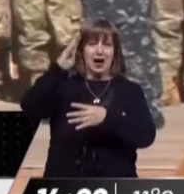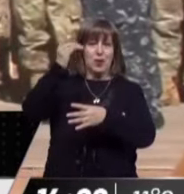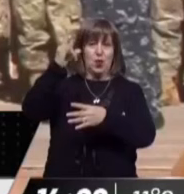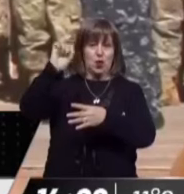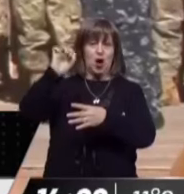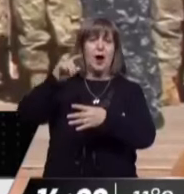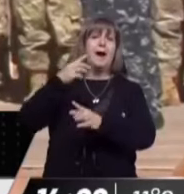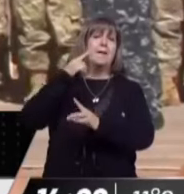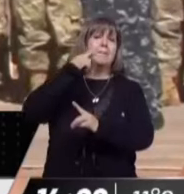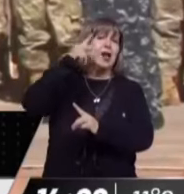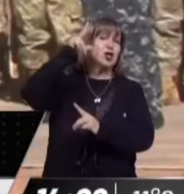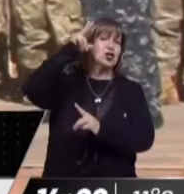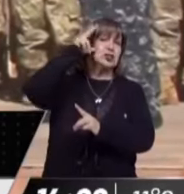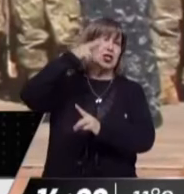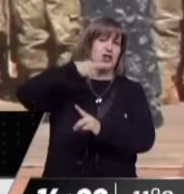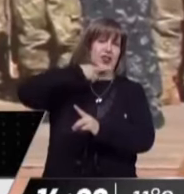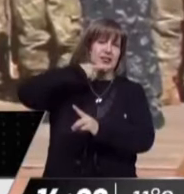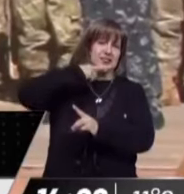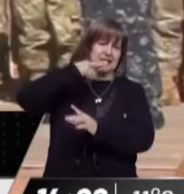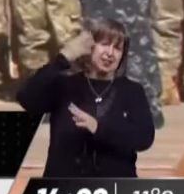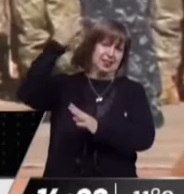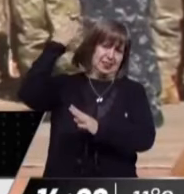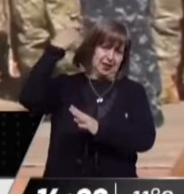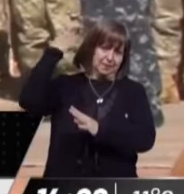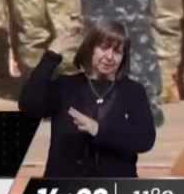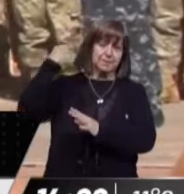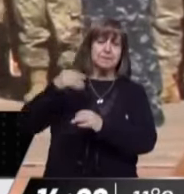allá por 1817.